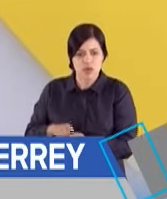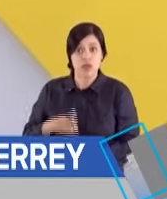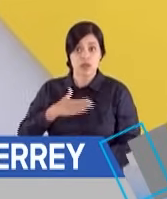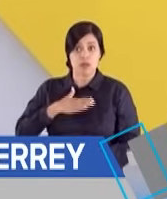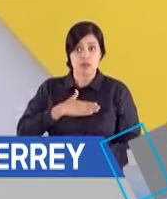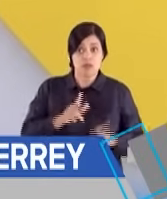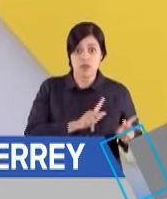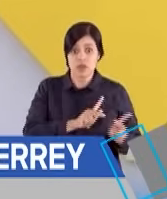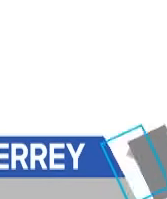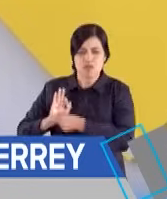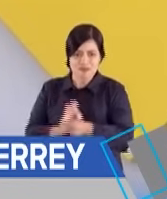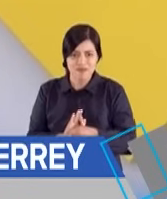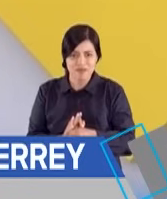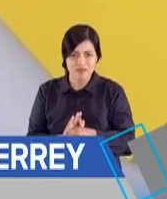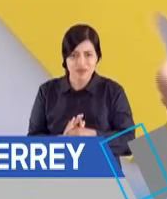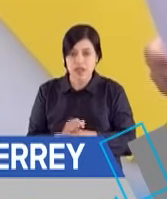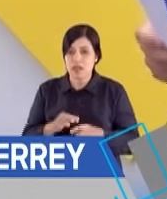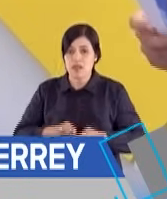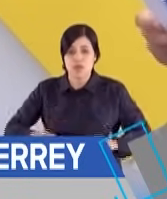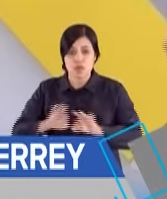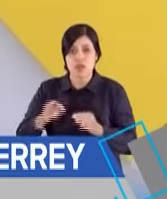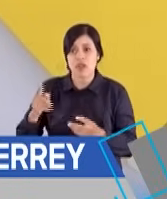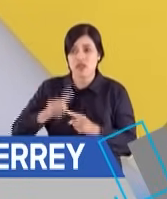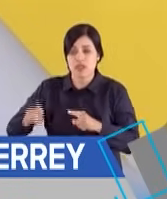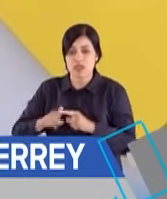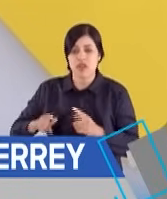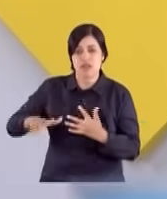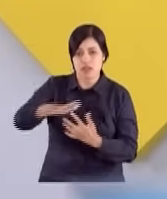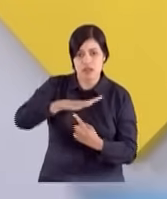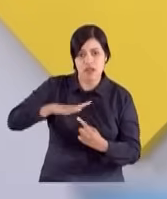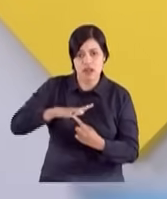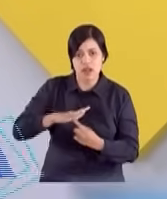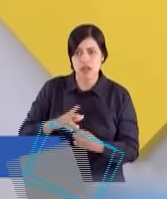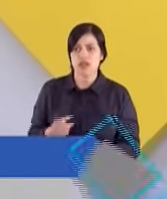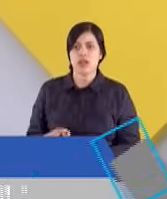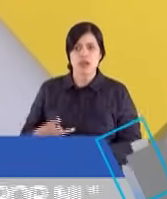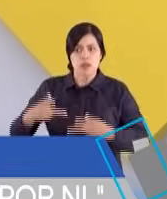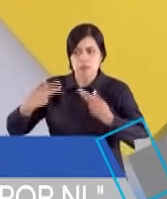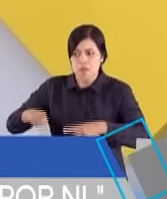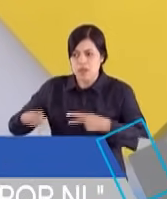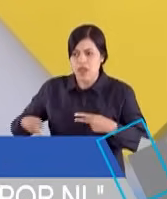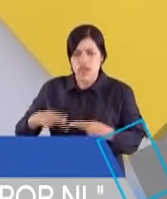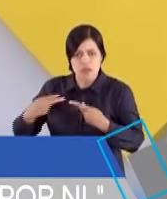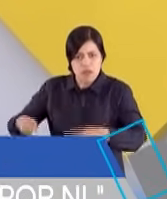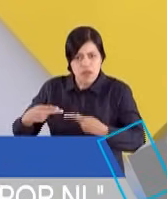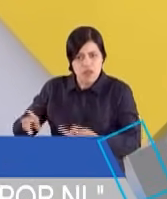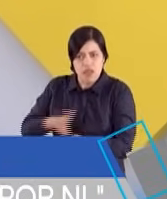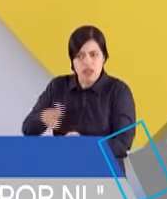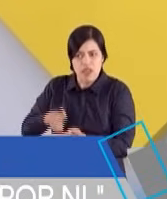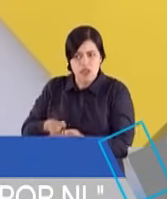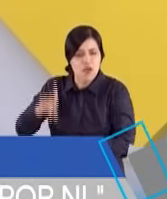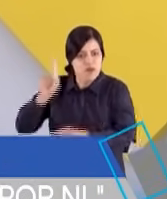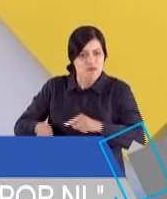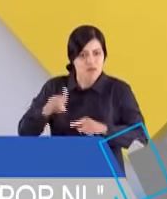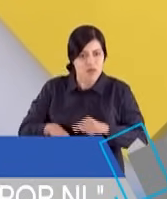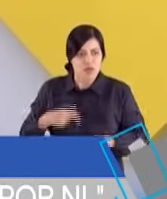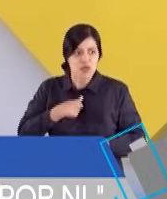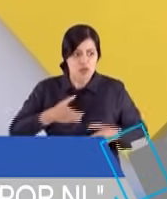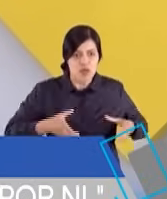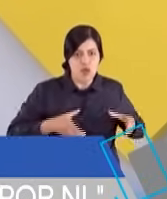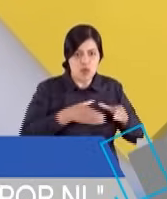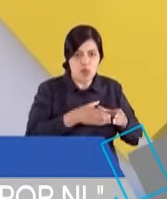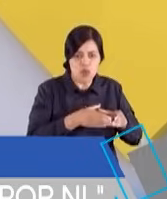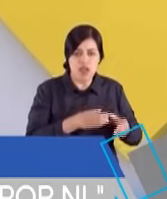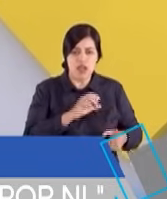a la delincuencia organizada. Hay que erradicar las tiendas de droga que hay en las diferentes colonias. Puede ser una unidad especializada de